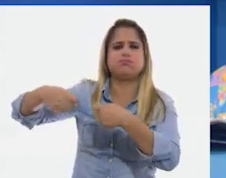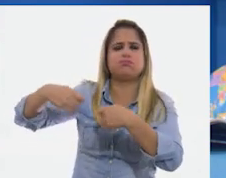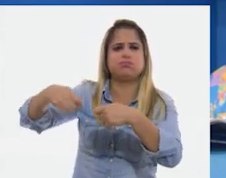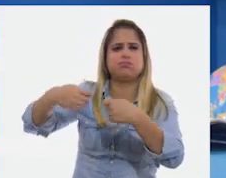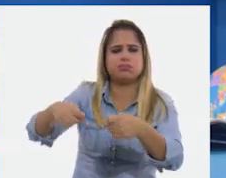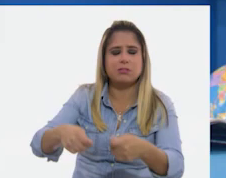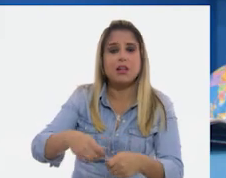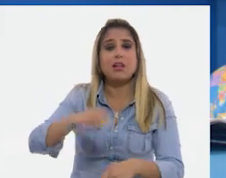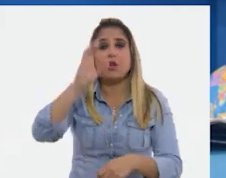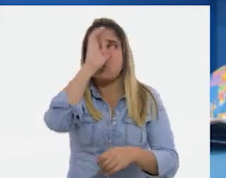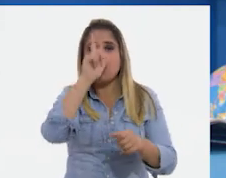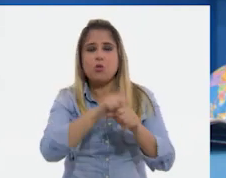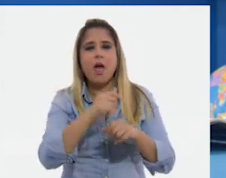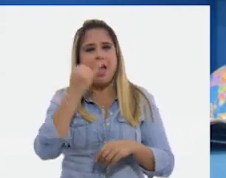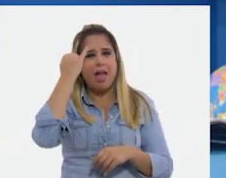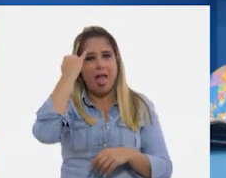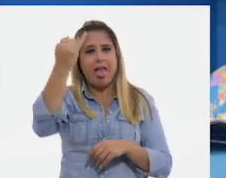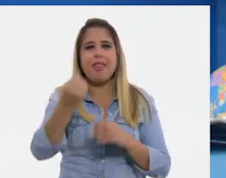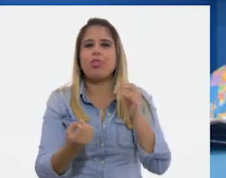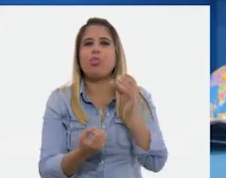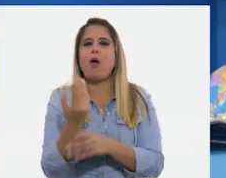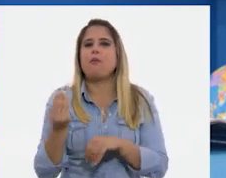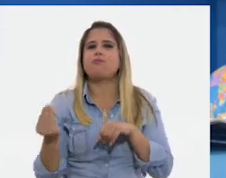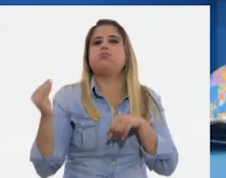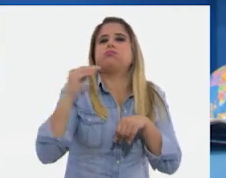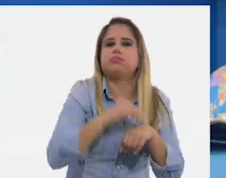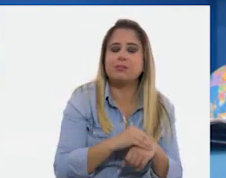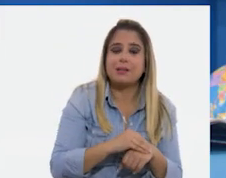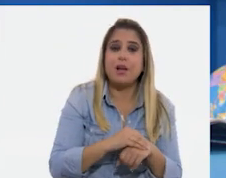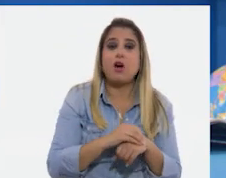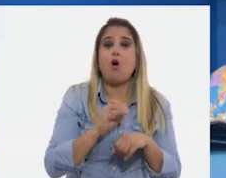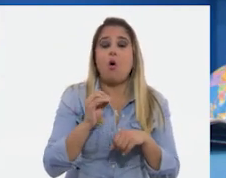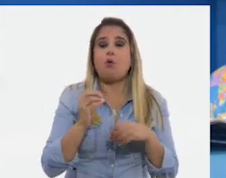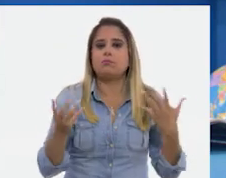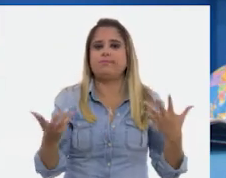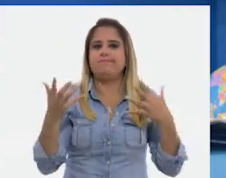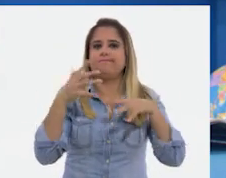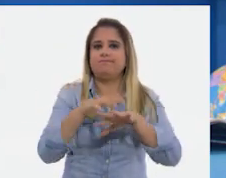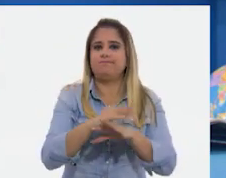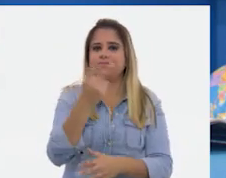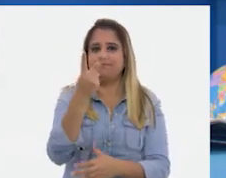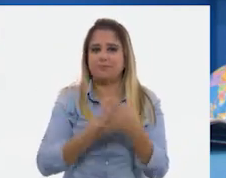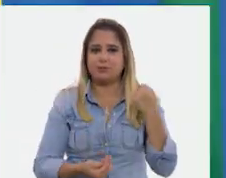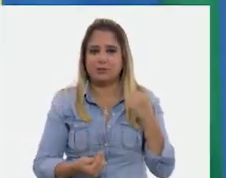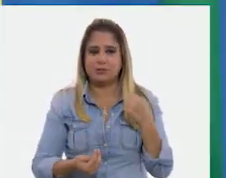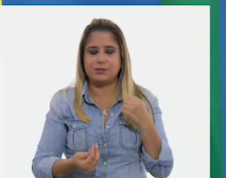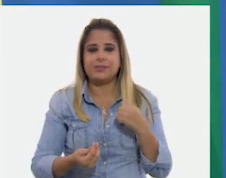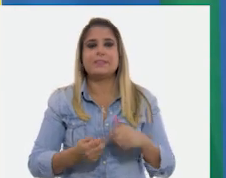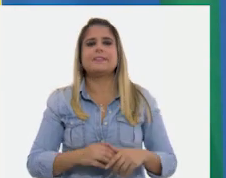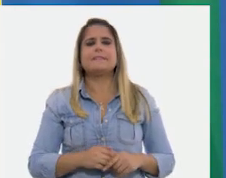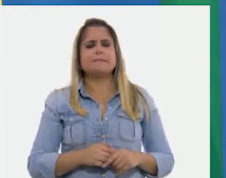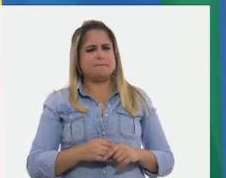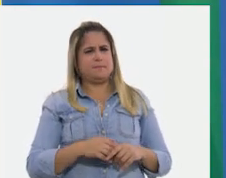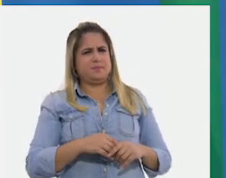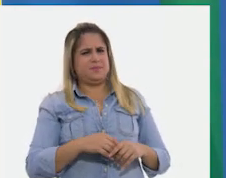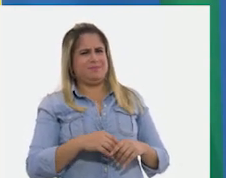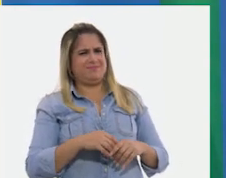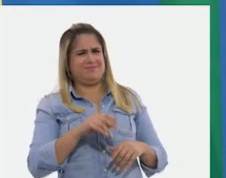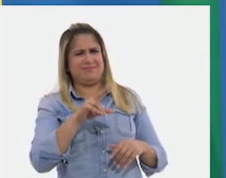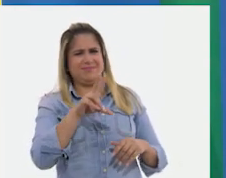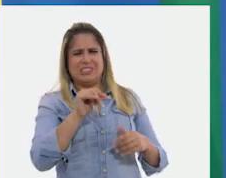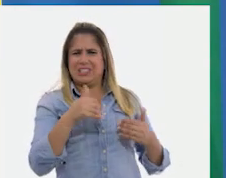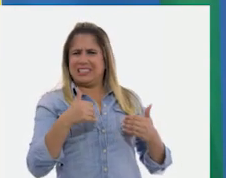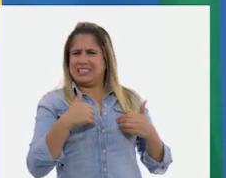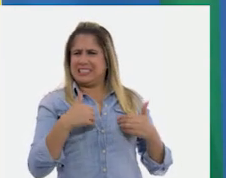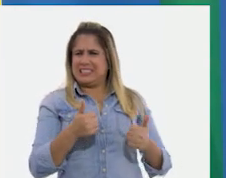de reciente creación o también pueden ser una combinación de ambas. A ver, como que no estoy